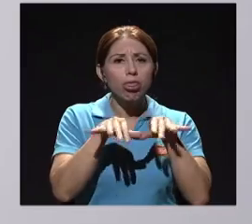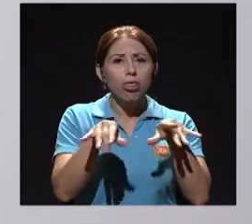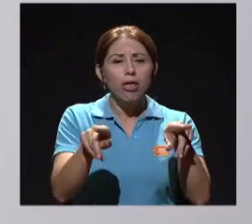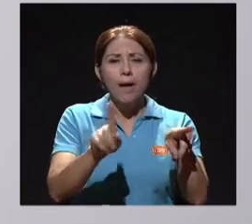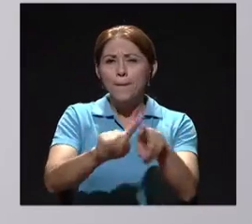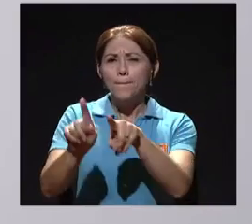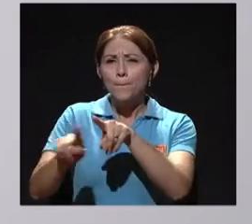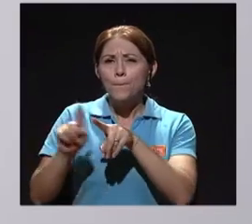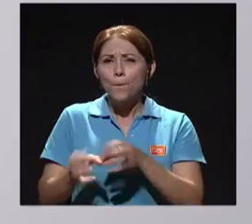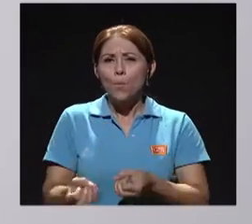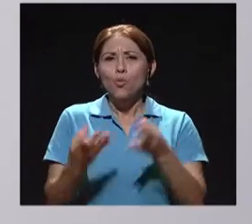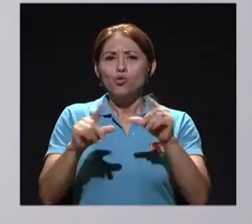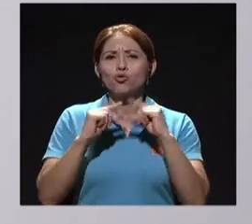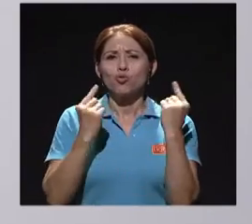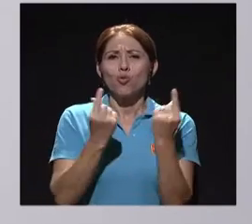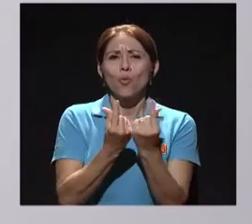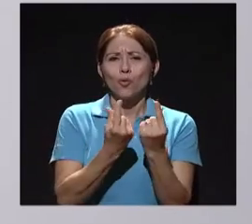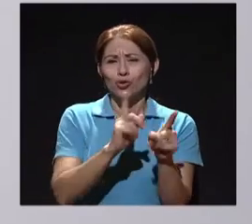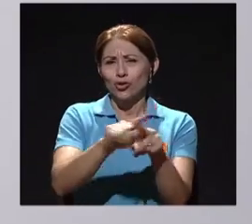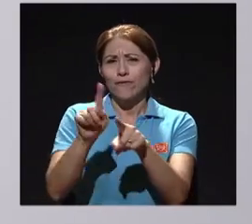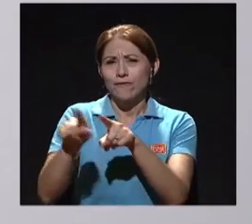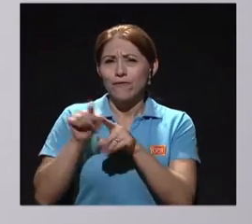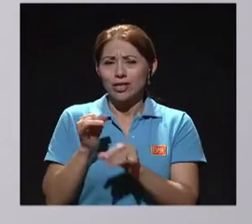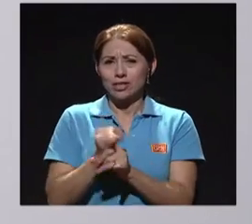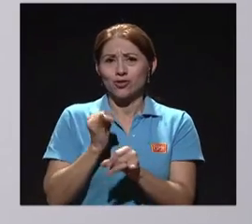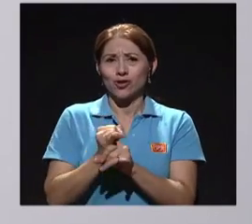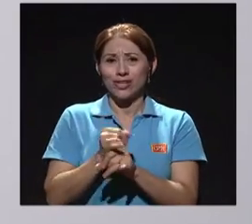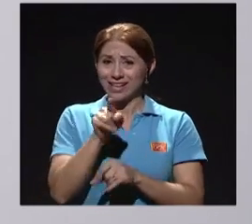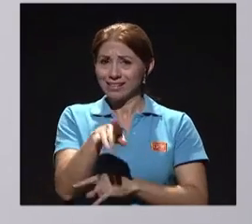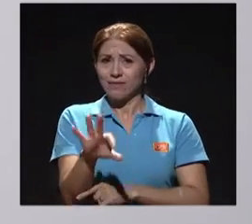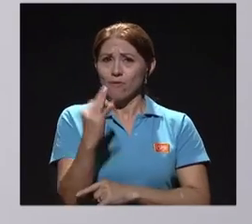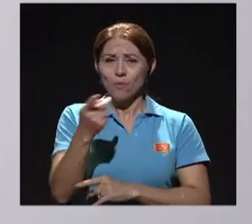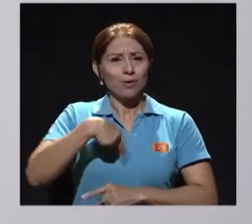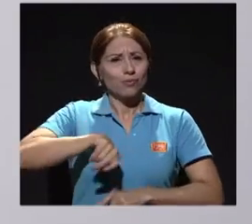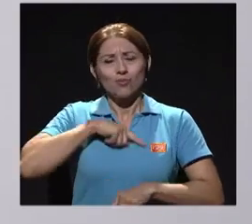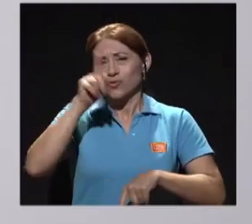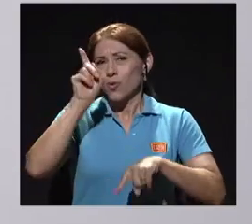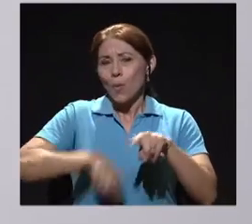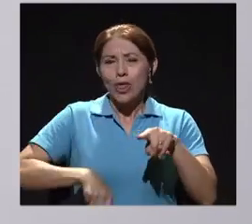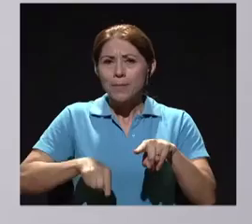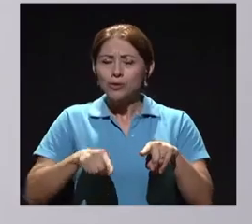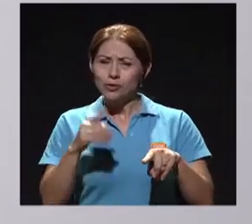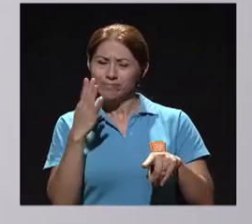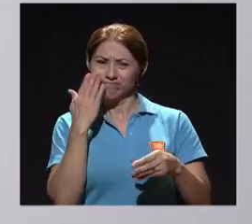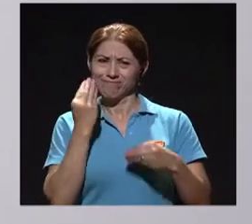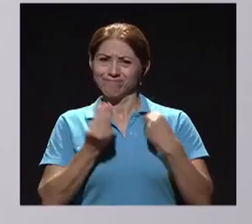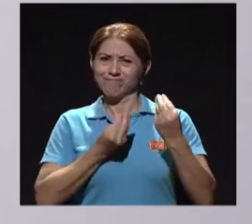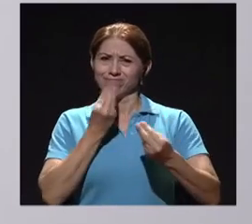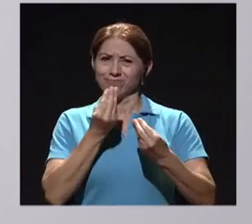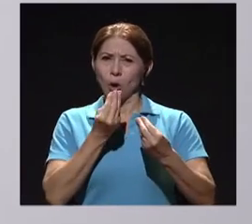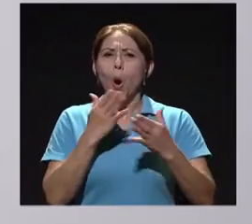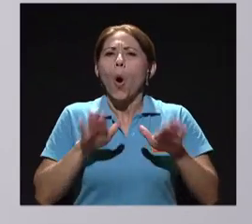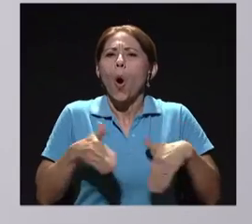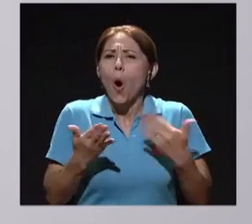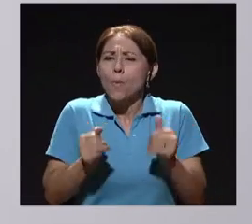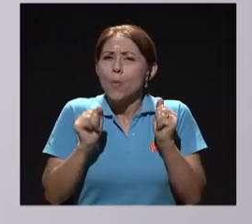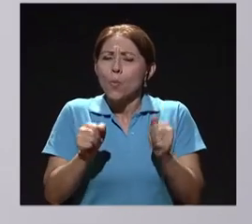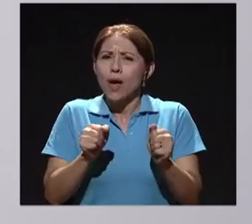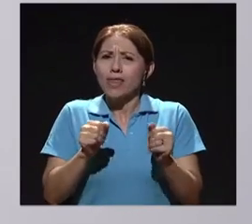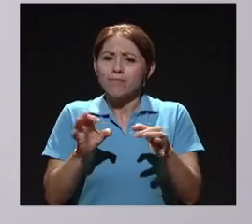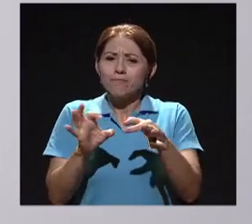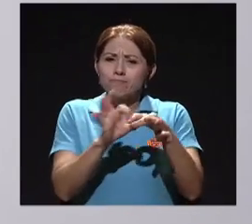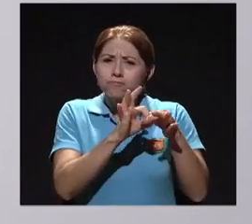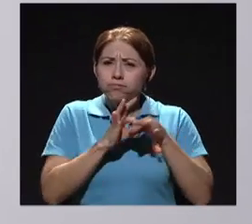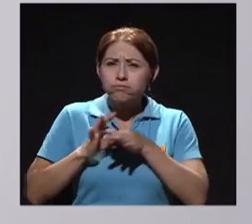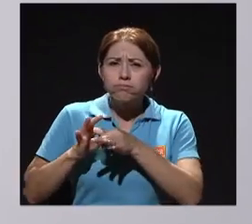organizaciones interinstitucionales no nos permite a nosotros valorar efectivamente cómo podemos llegar nos en objetivos